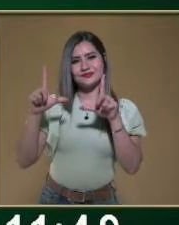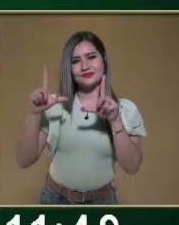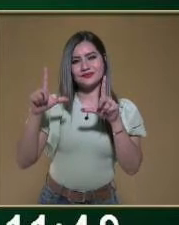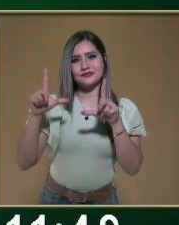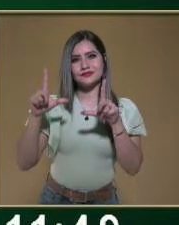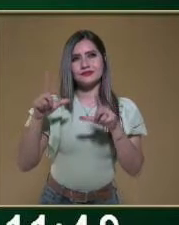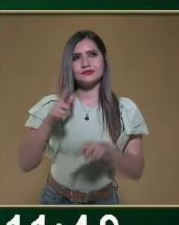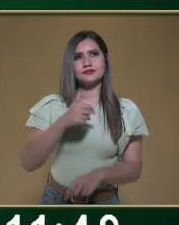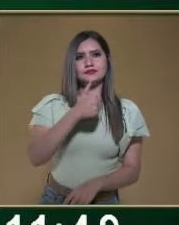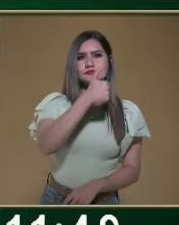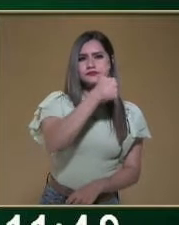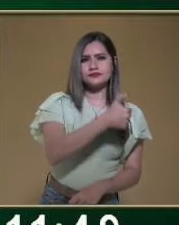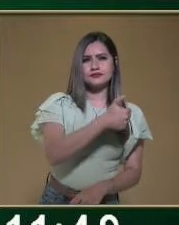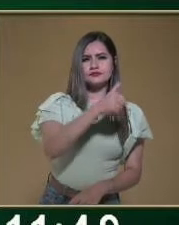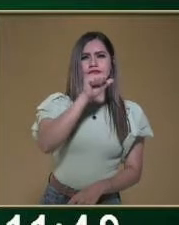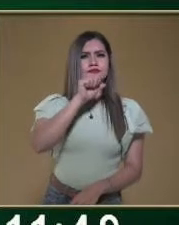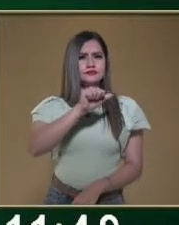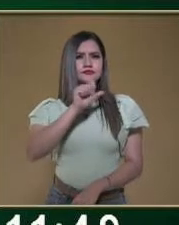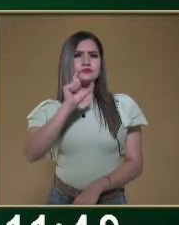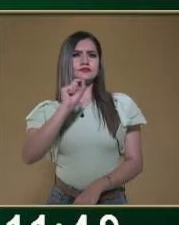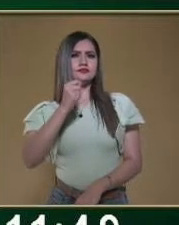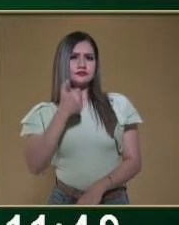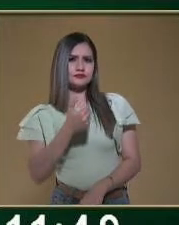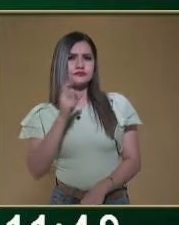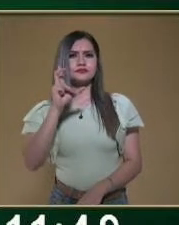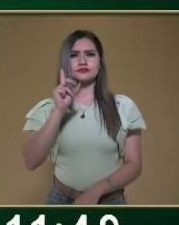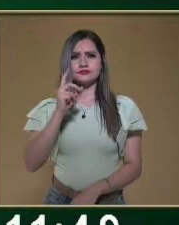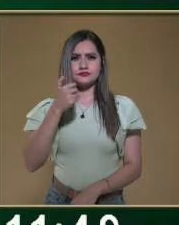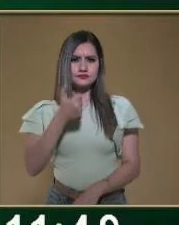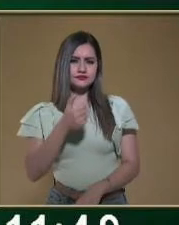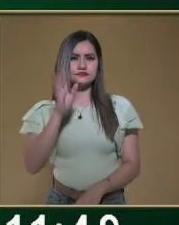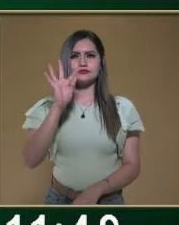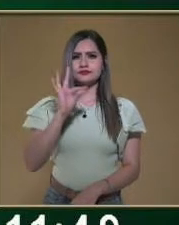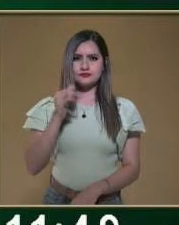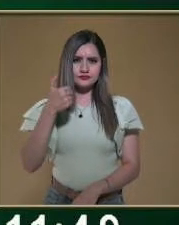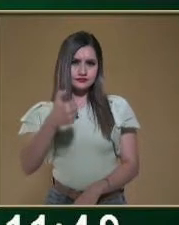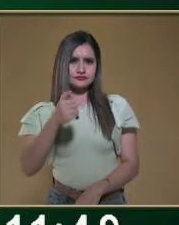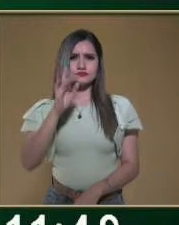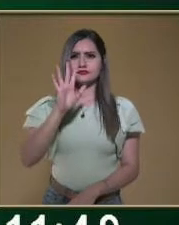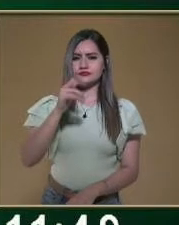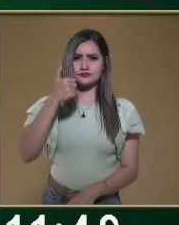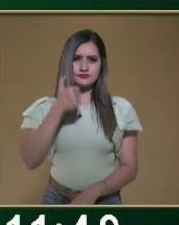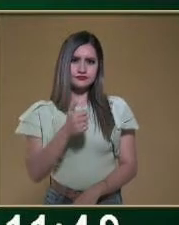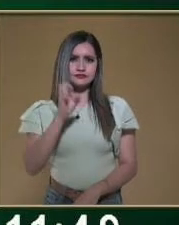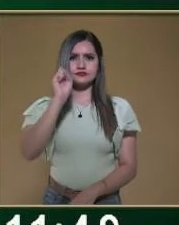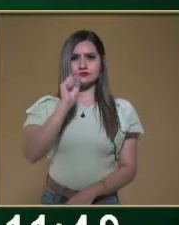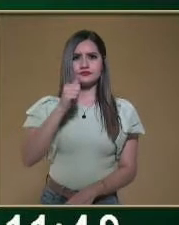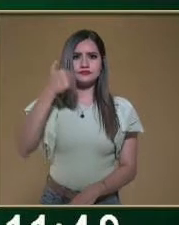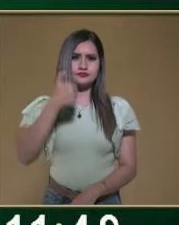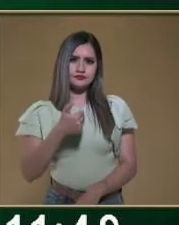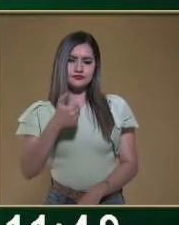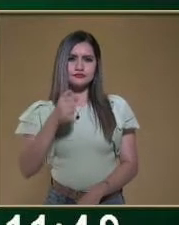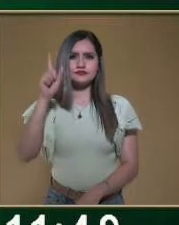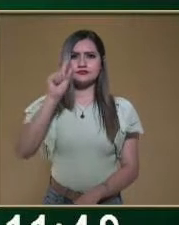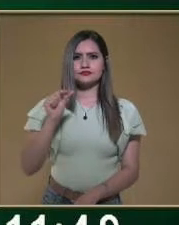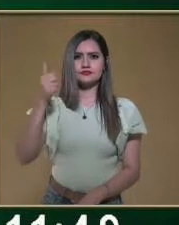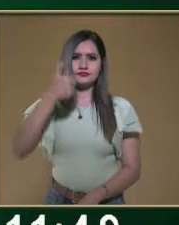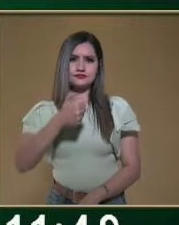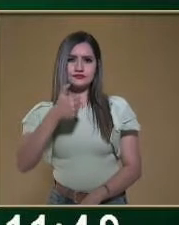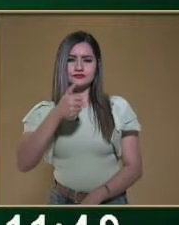son 6, 16, 26, 36, 46,